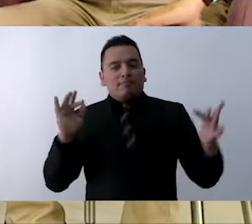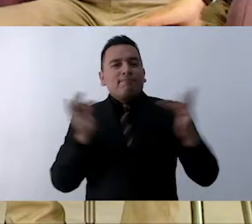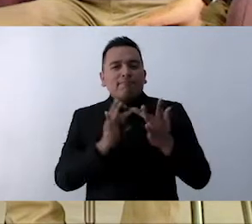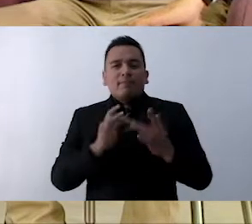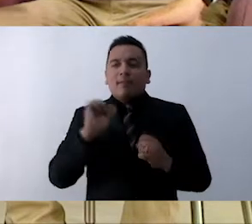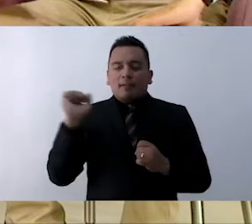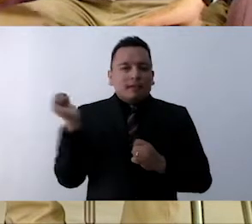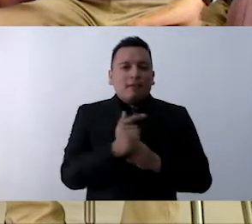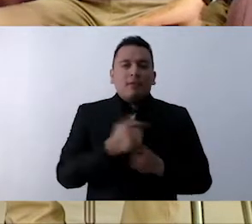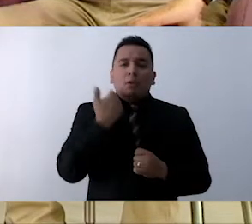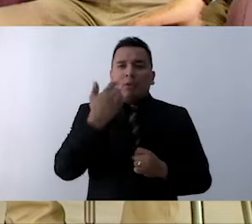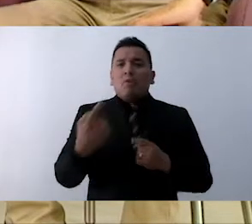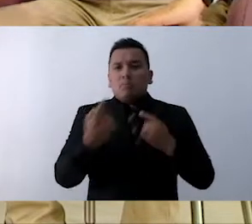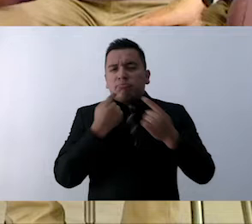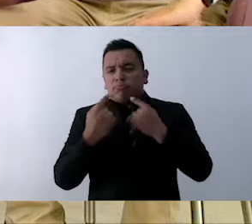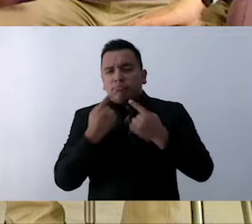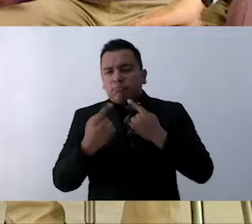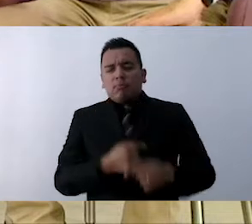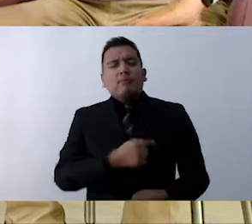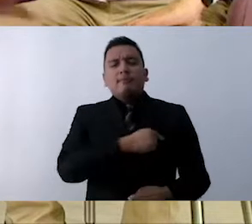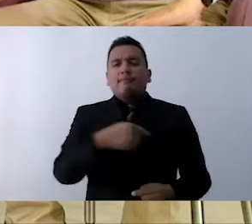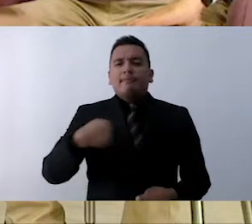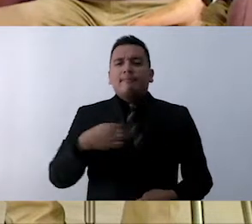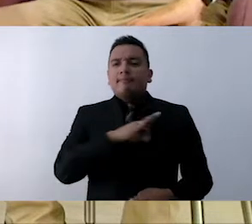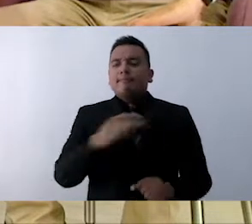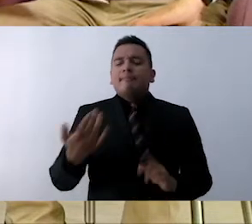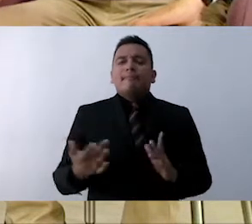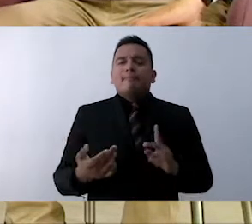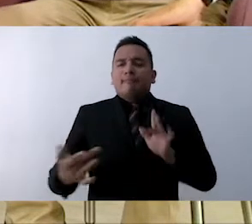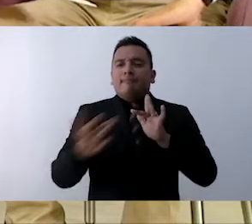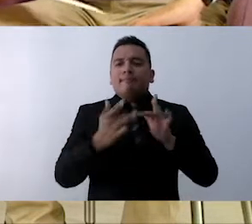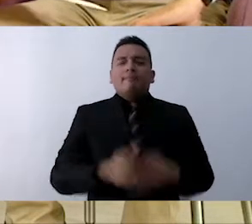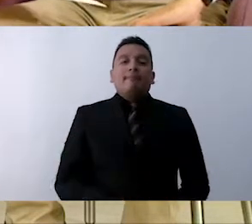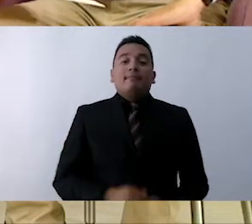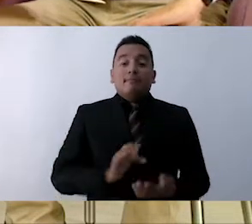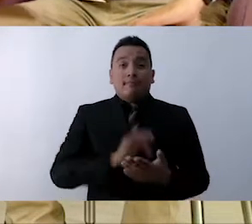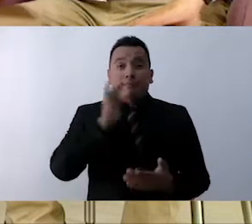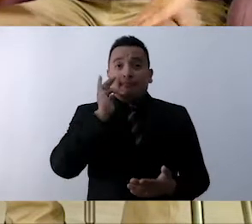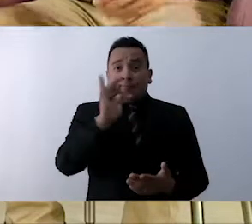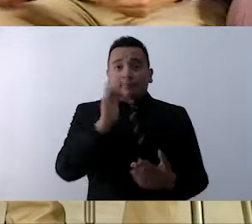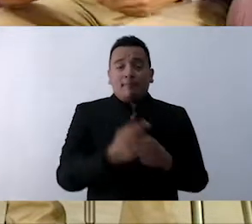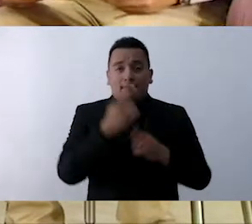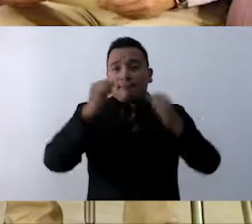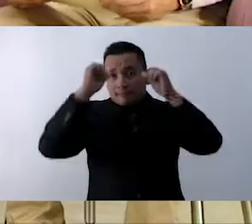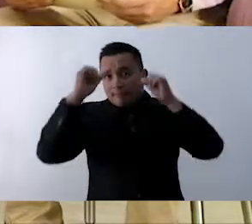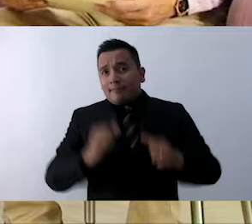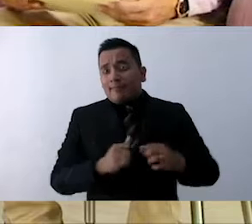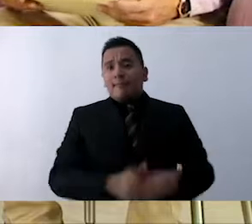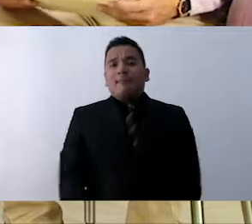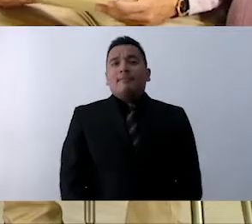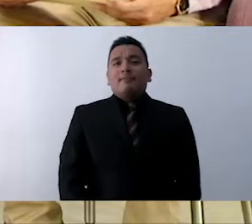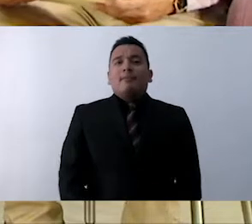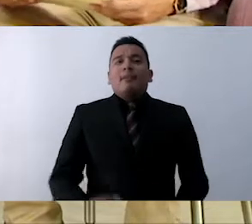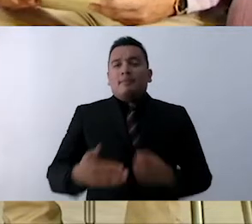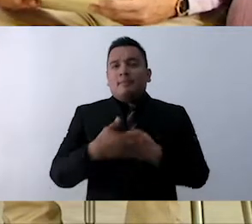estamos para poderlos atender, para donde puedan ustedes encontrar canales de participación. Les agradecemos mucho